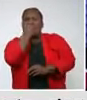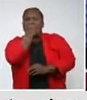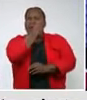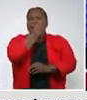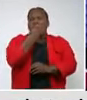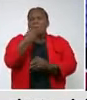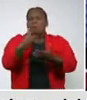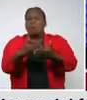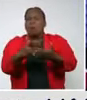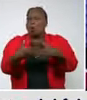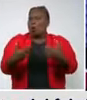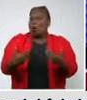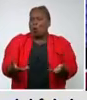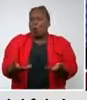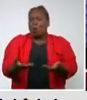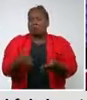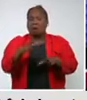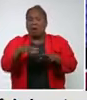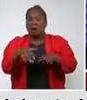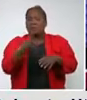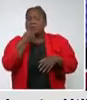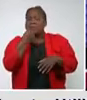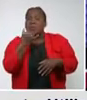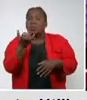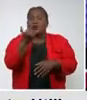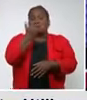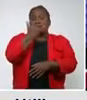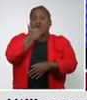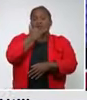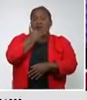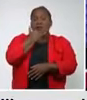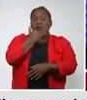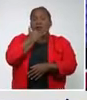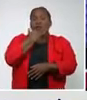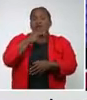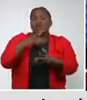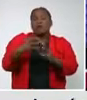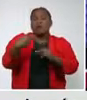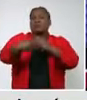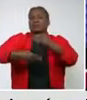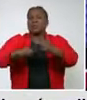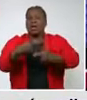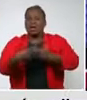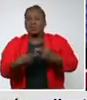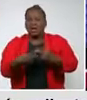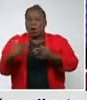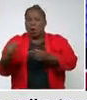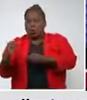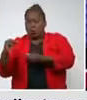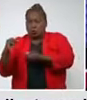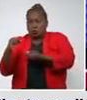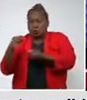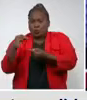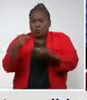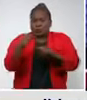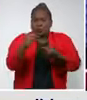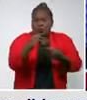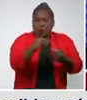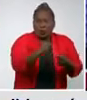a veces se puede contaminar, la forma en que se tome, la forma en que se traslade y